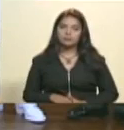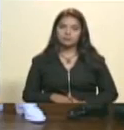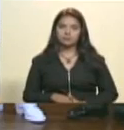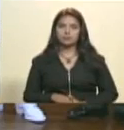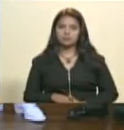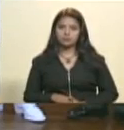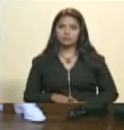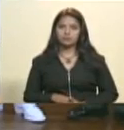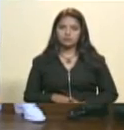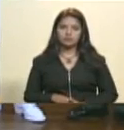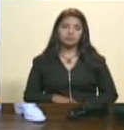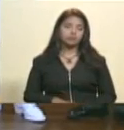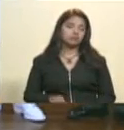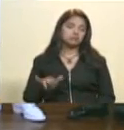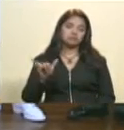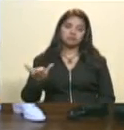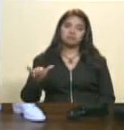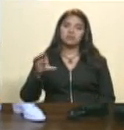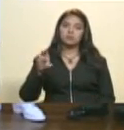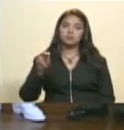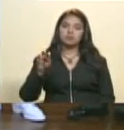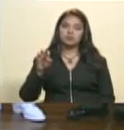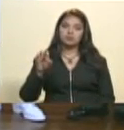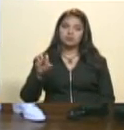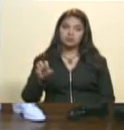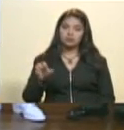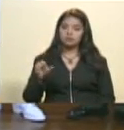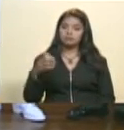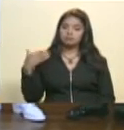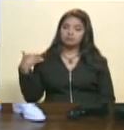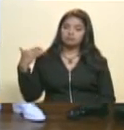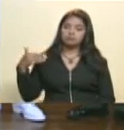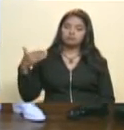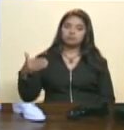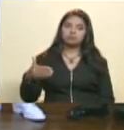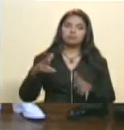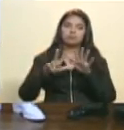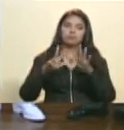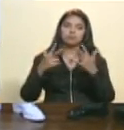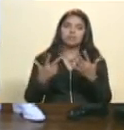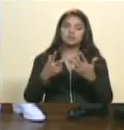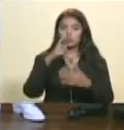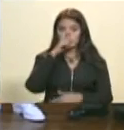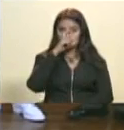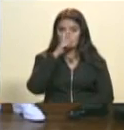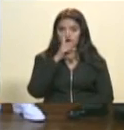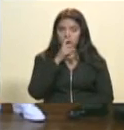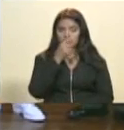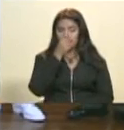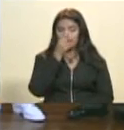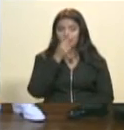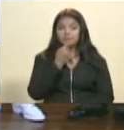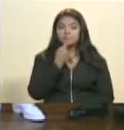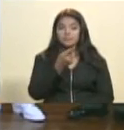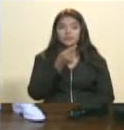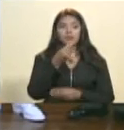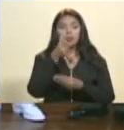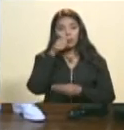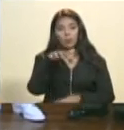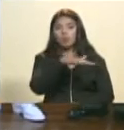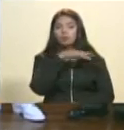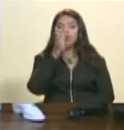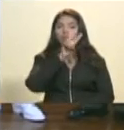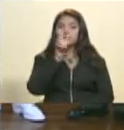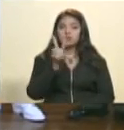ha sido el mismo Consejo Nacional Electoral quien en los últimos 18 años le ha dicho al pueblo de